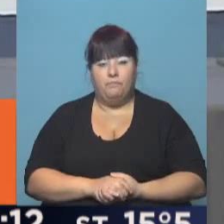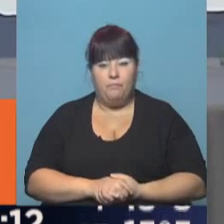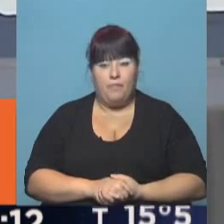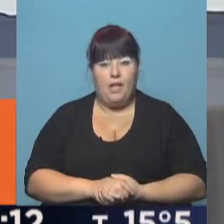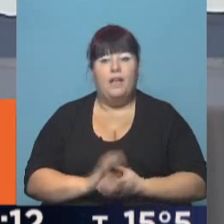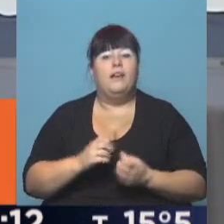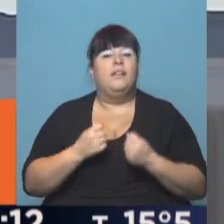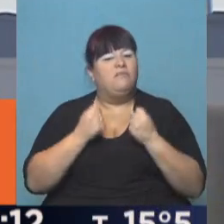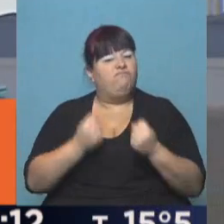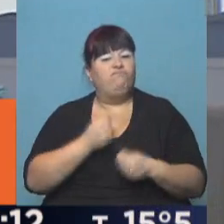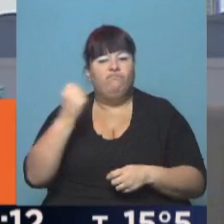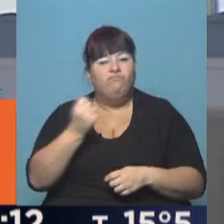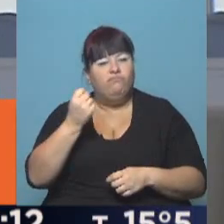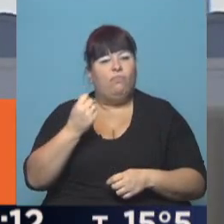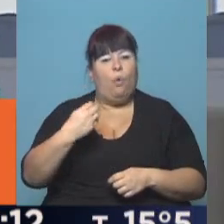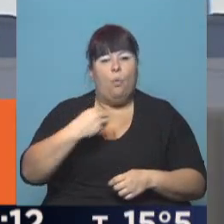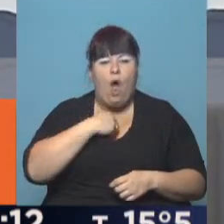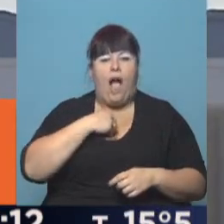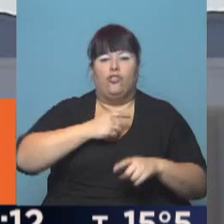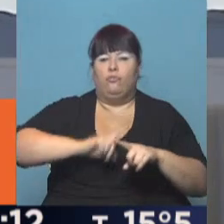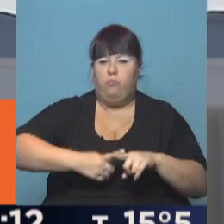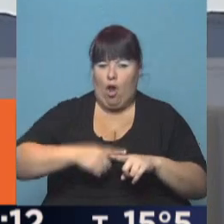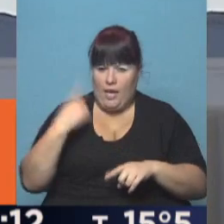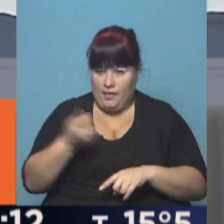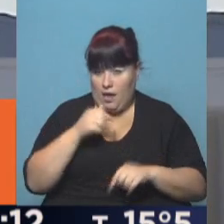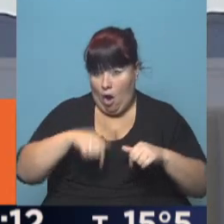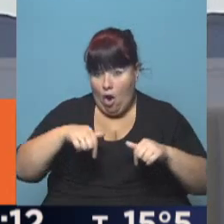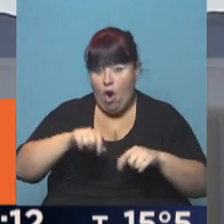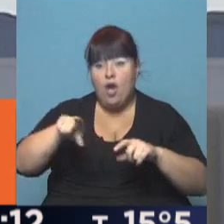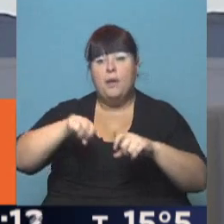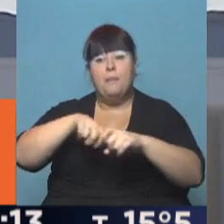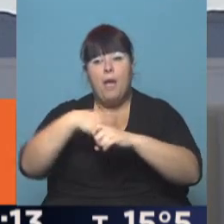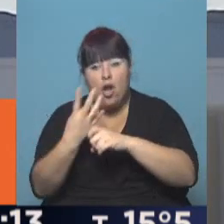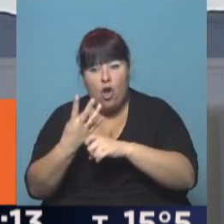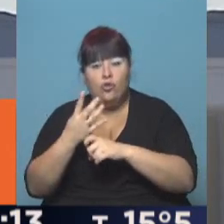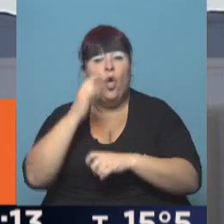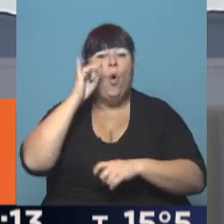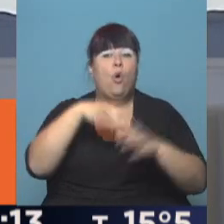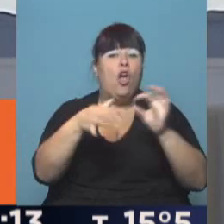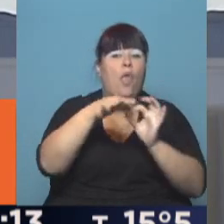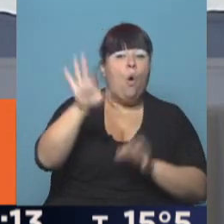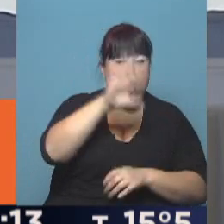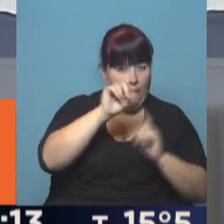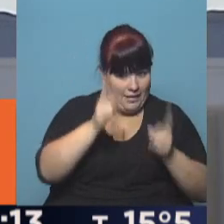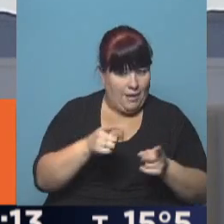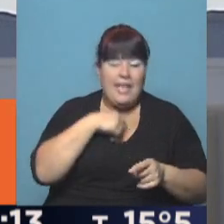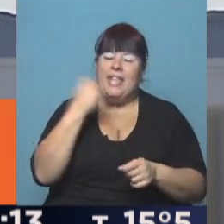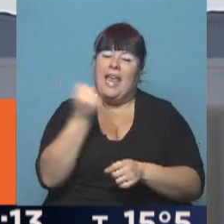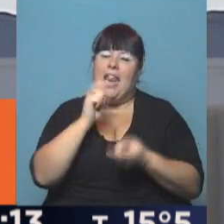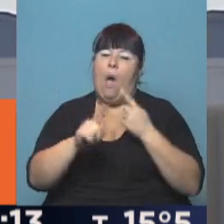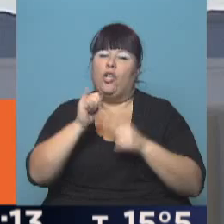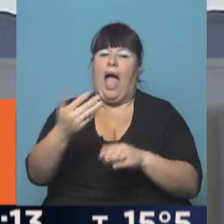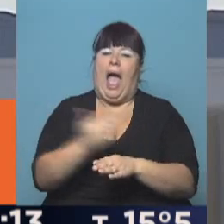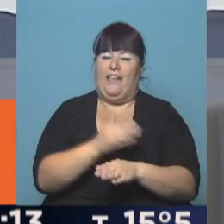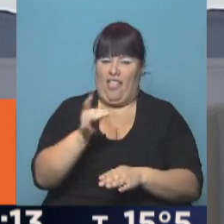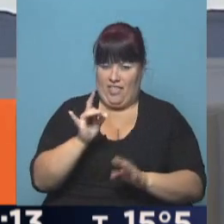la fuerte vocación política hoy del Mercosur y de la Unión Europea de cerrar el acuerdo antes de fin de